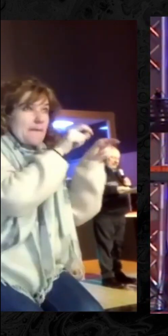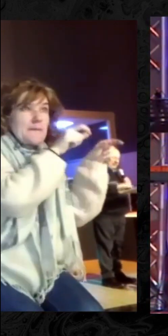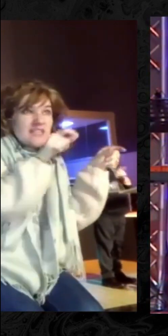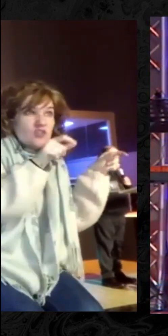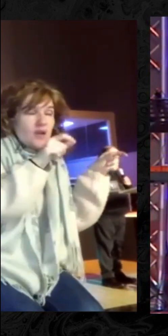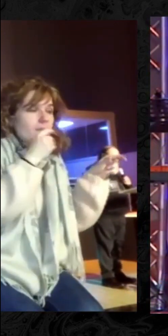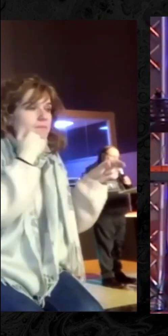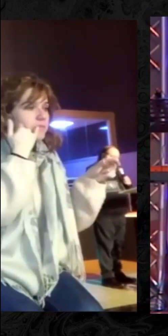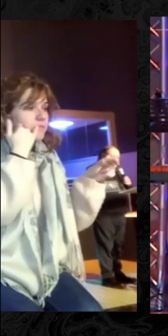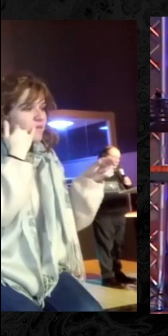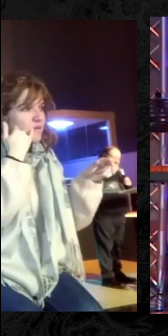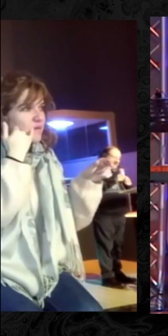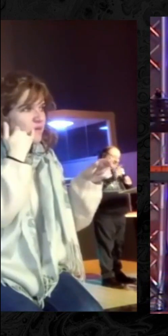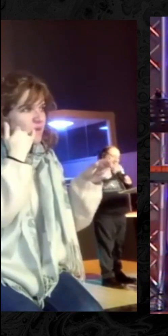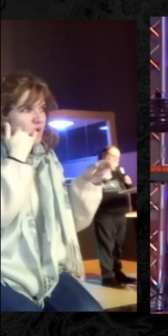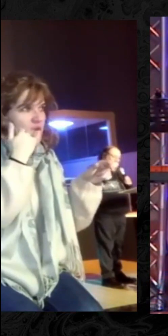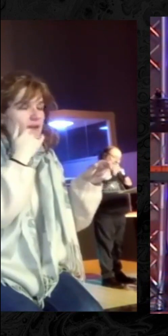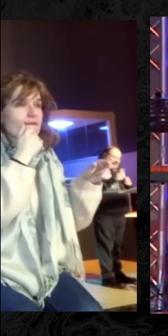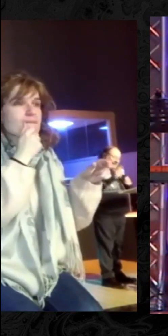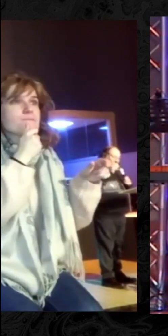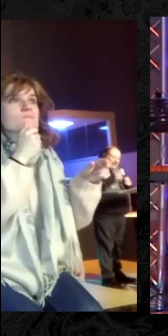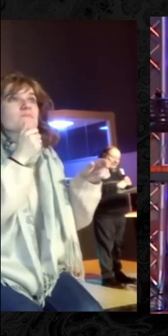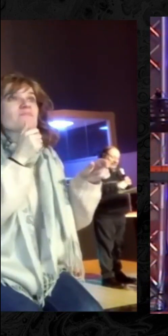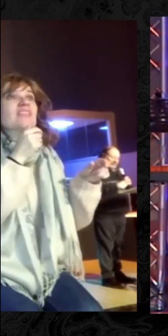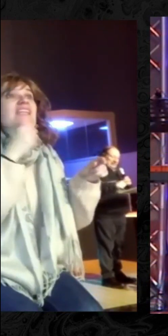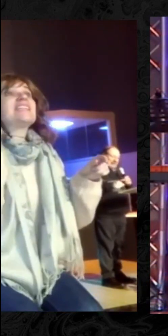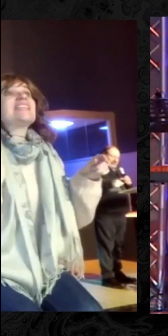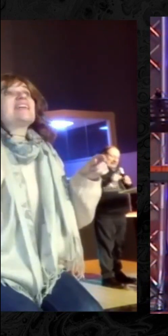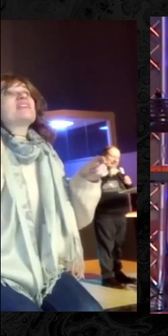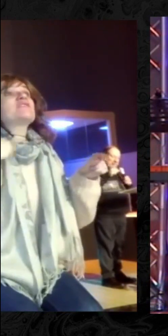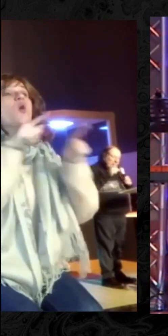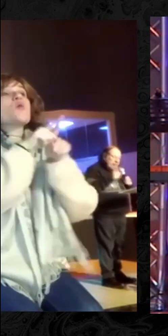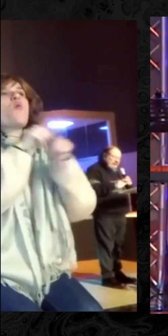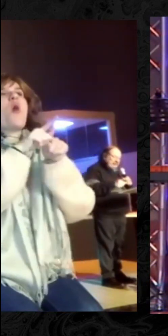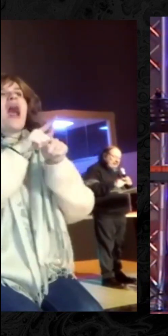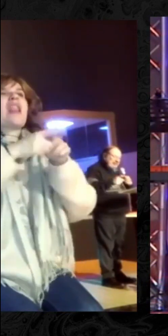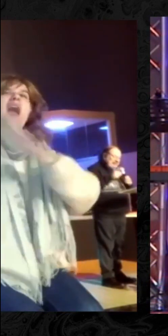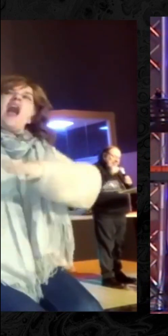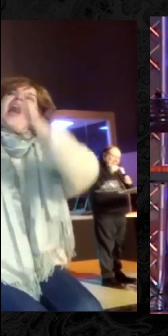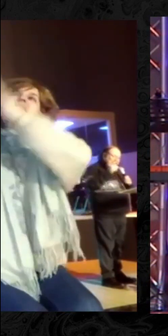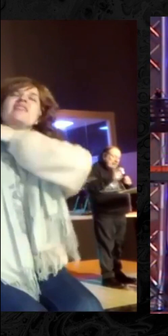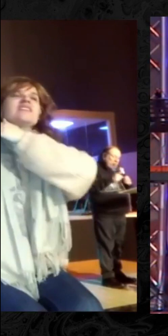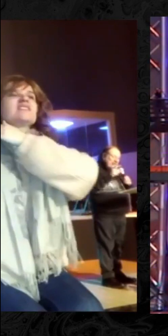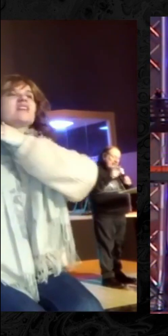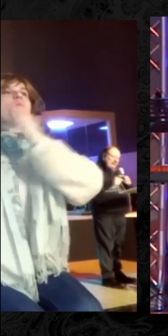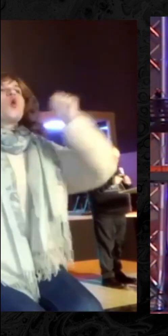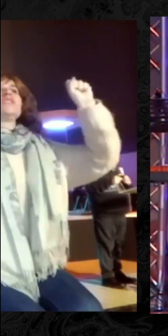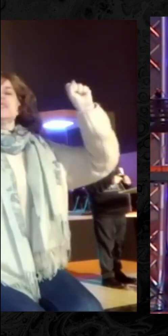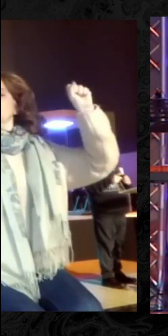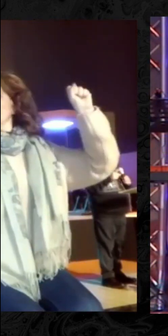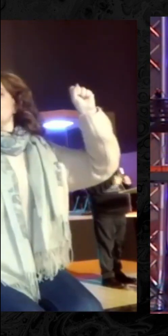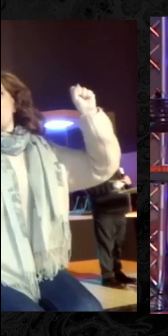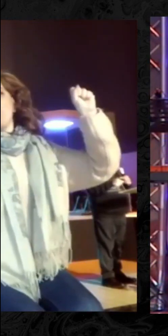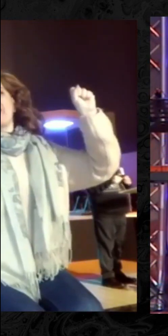dice y de la manera que janes y jambres resistieron a Moisés así también estos resisten